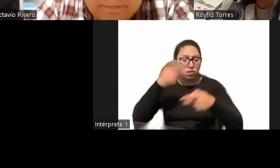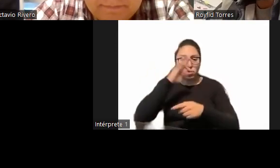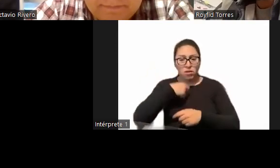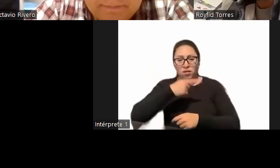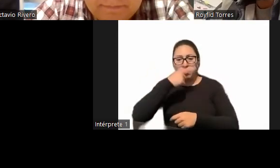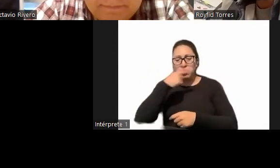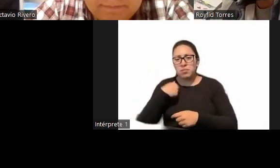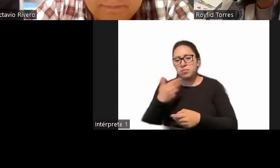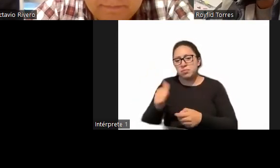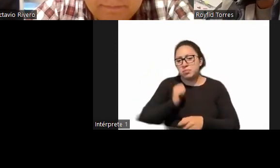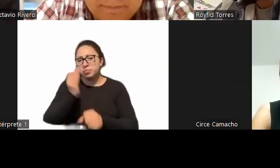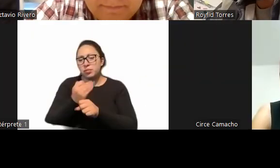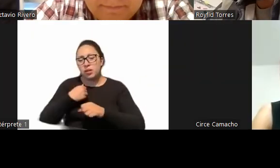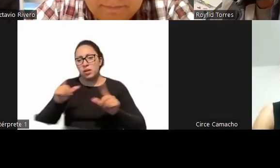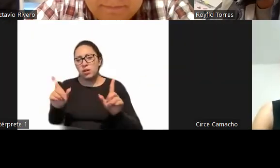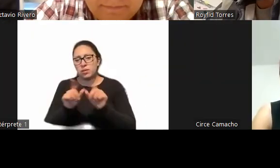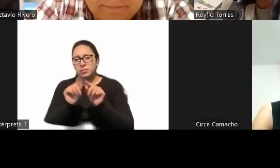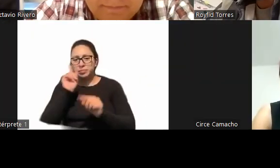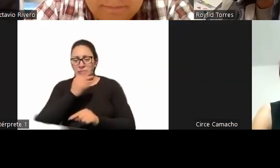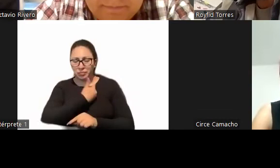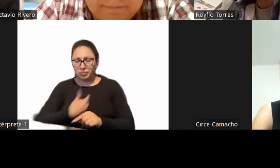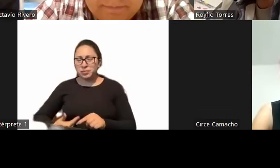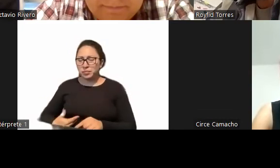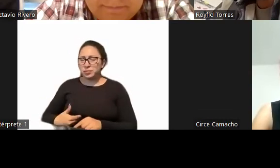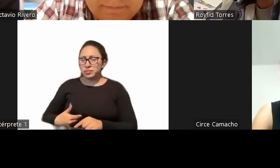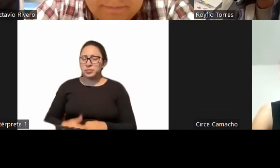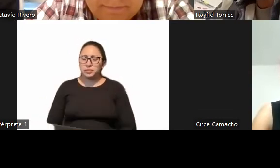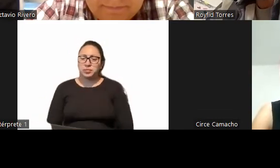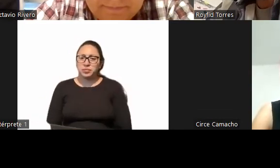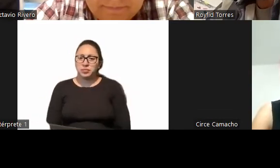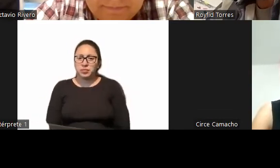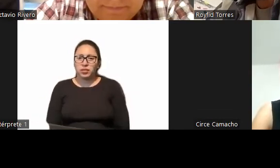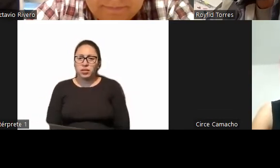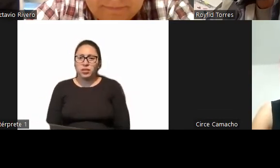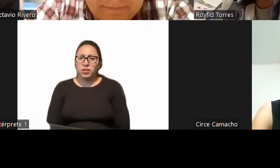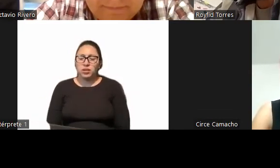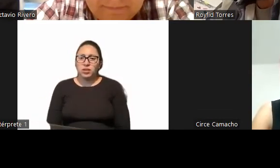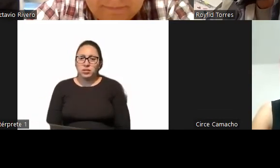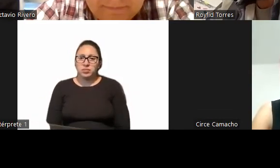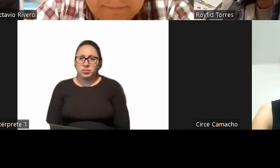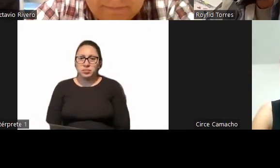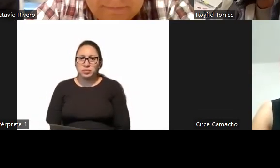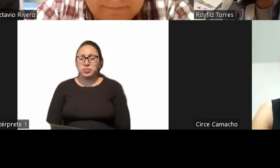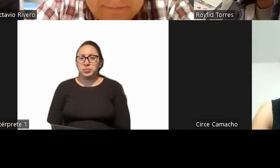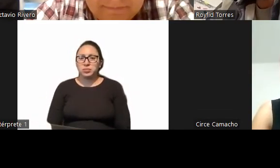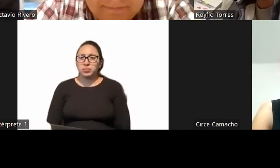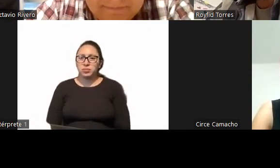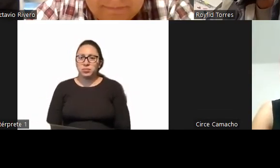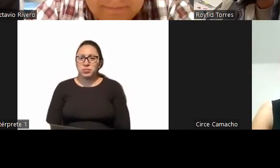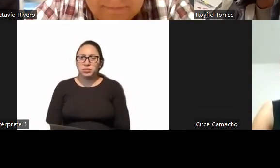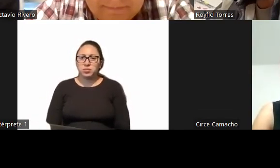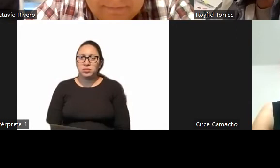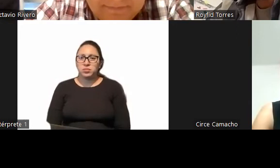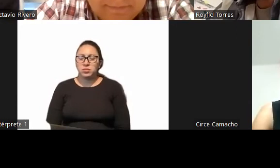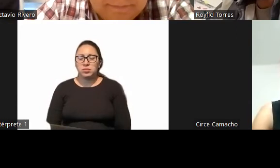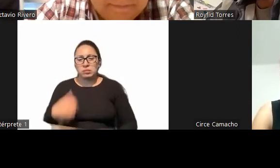de lugar. Es cuanto, diputada presidenta, y reitero, me deslindo de la redacción de los dictámenes. Es